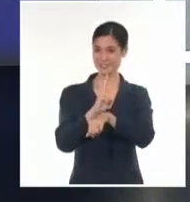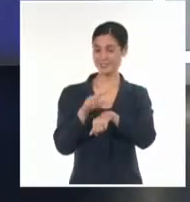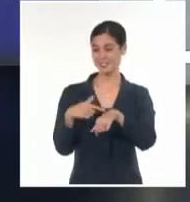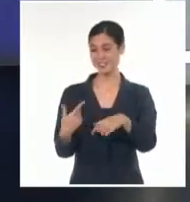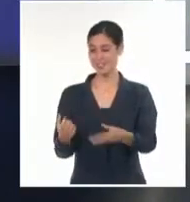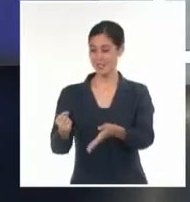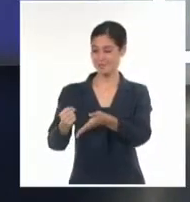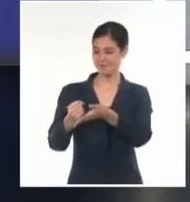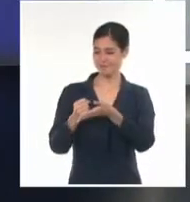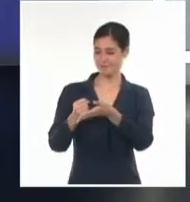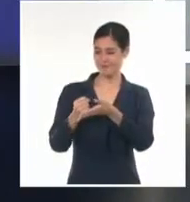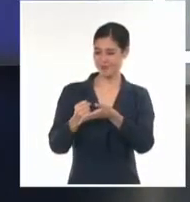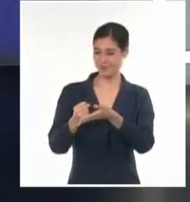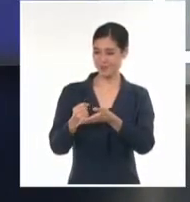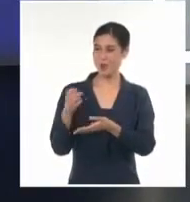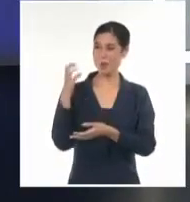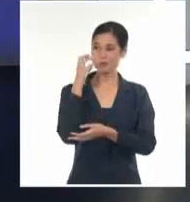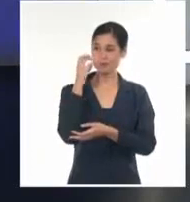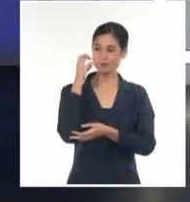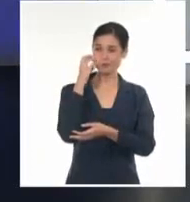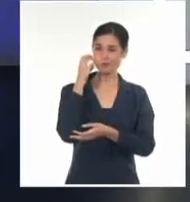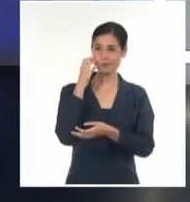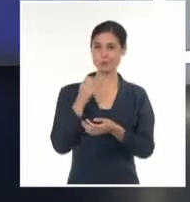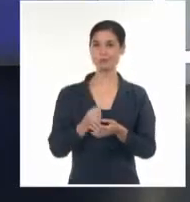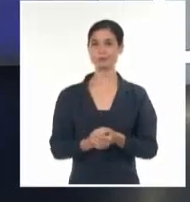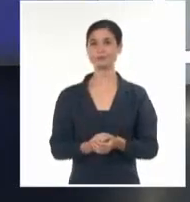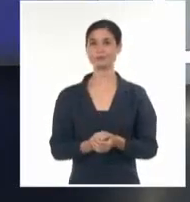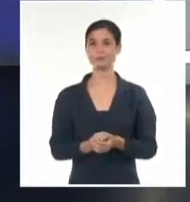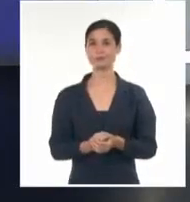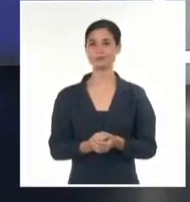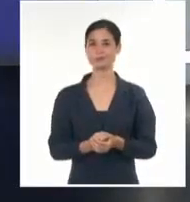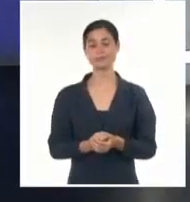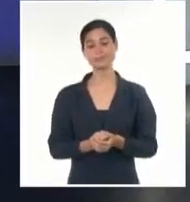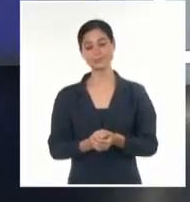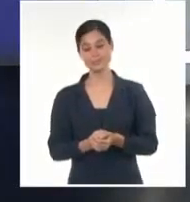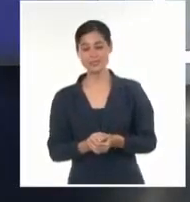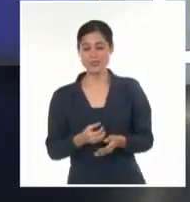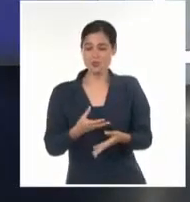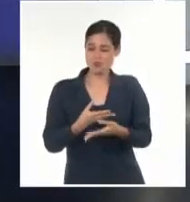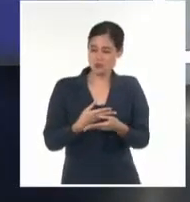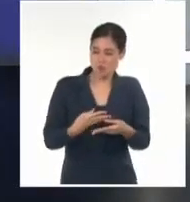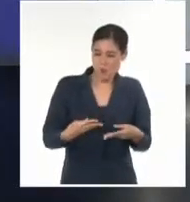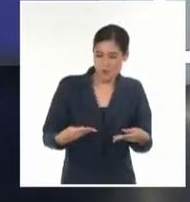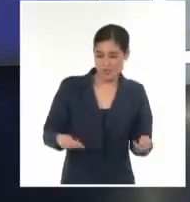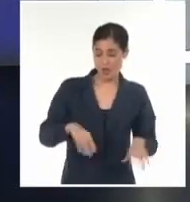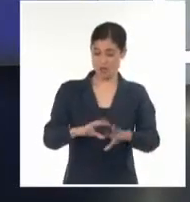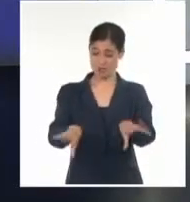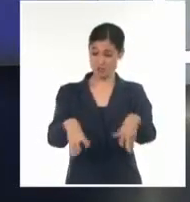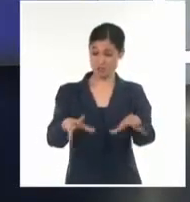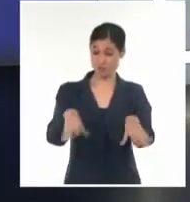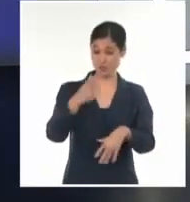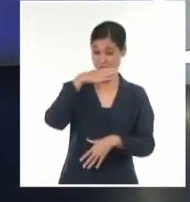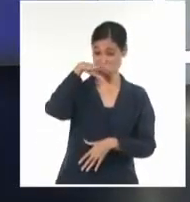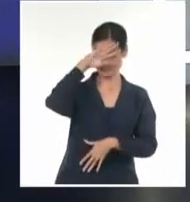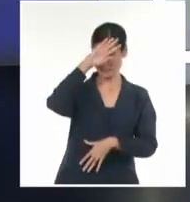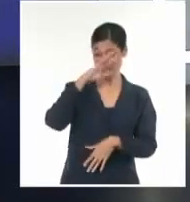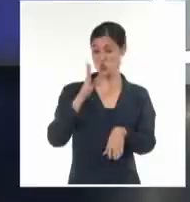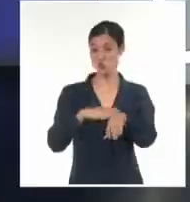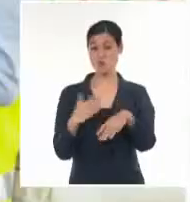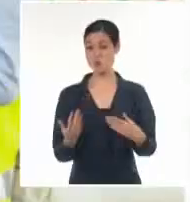harina ello contribuirá a aliviar la compleja situación que atraviese el país debido al recrudecimiento del bloqueo